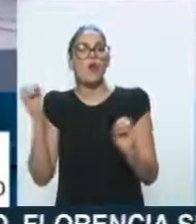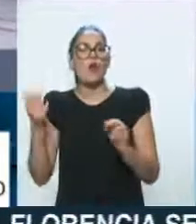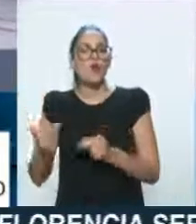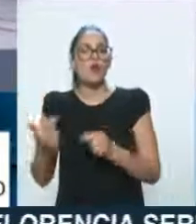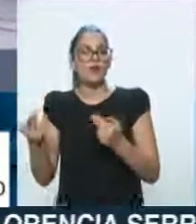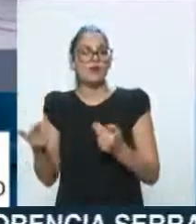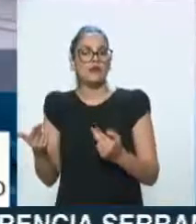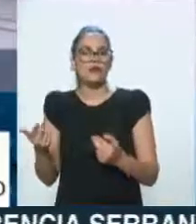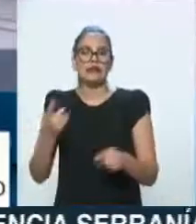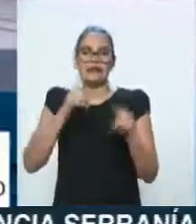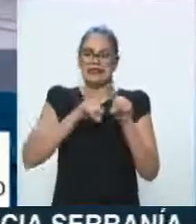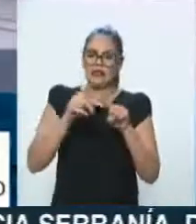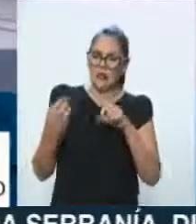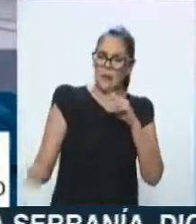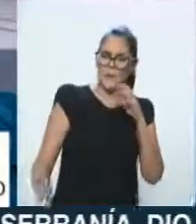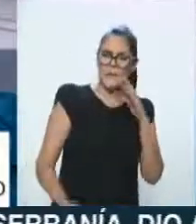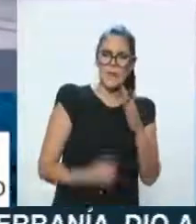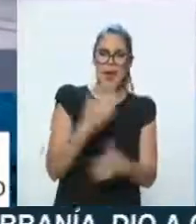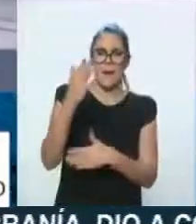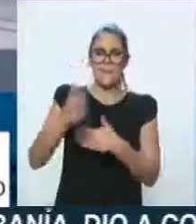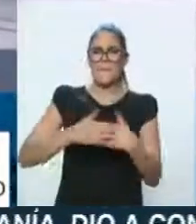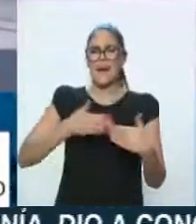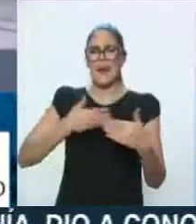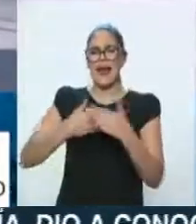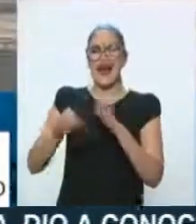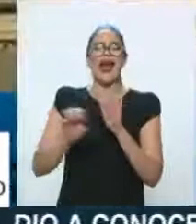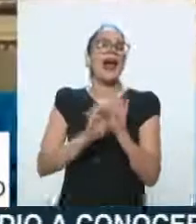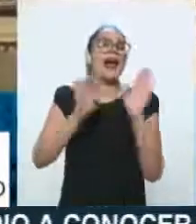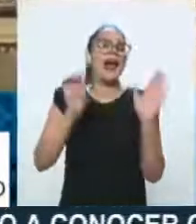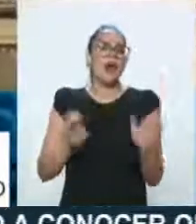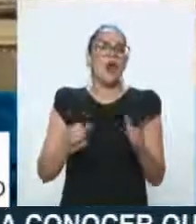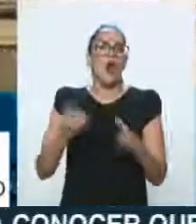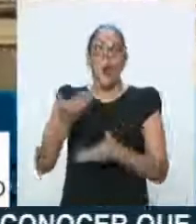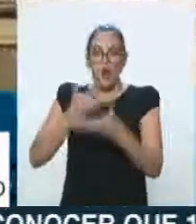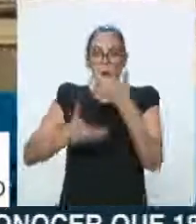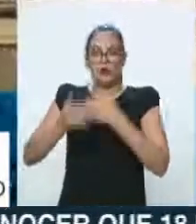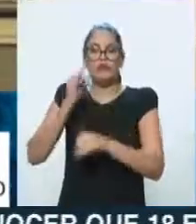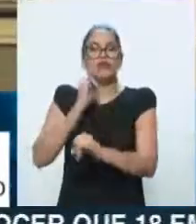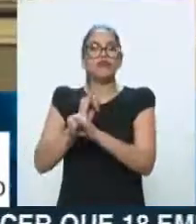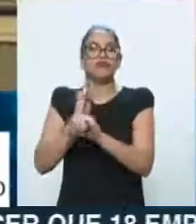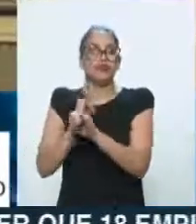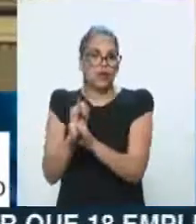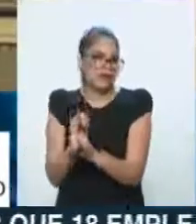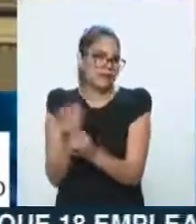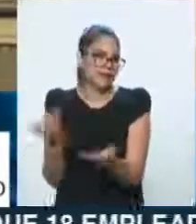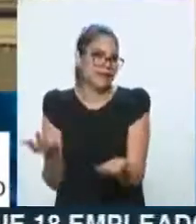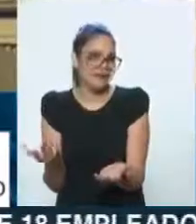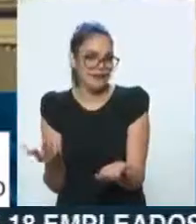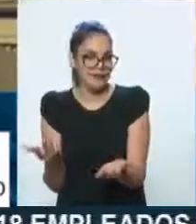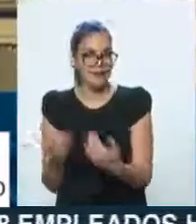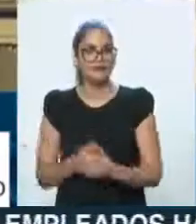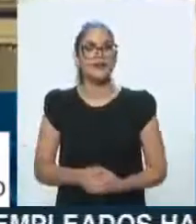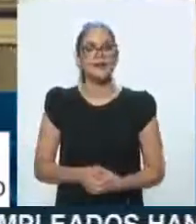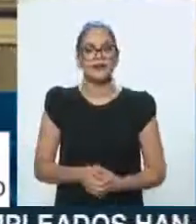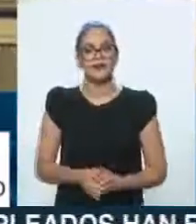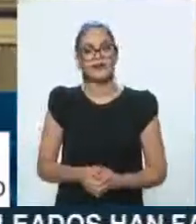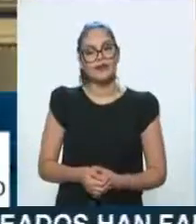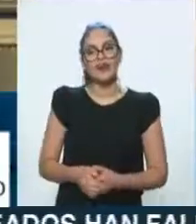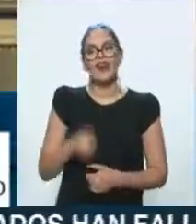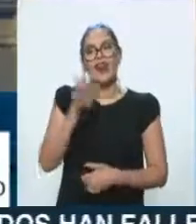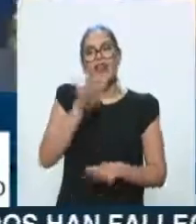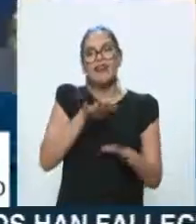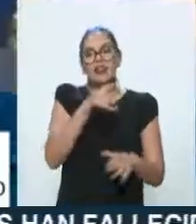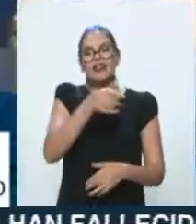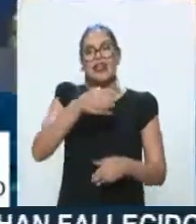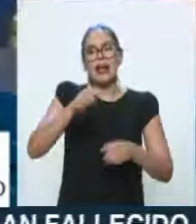de capítulos innovadores en materia de, por ejemplo, comercio digital, un capítulo específico para ayudar a las